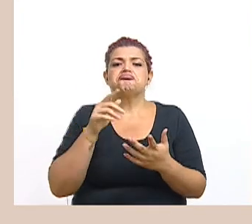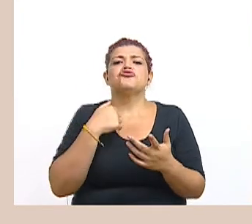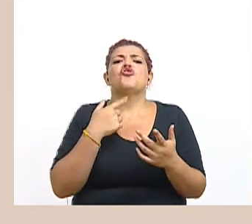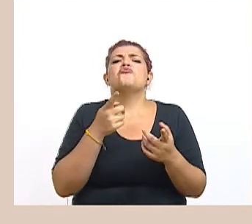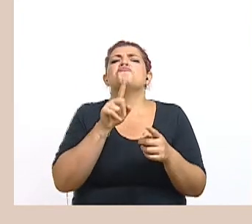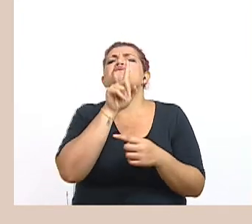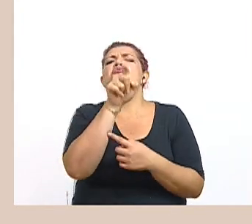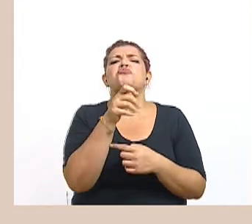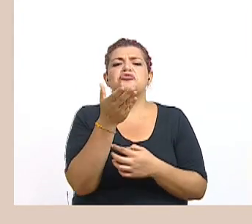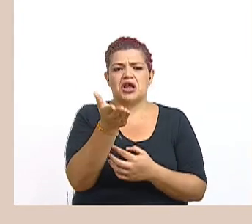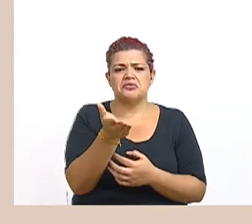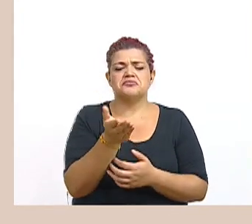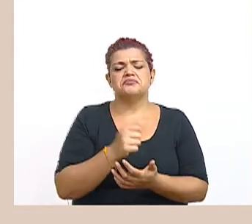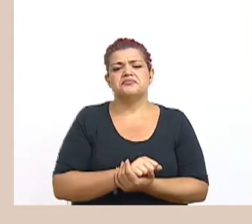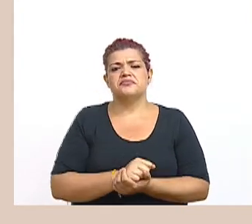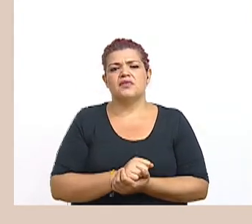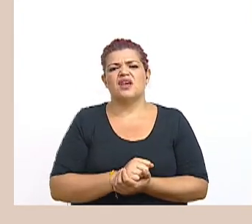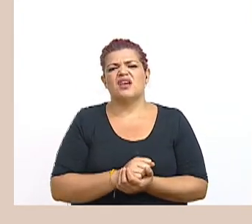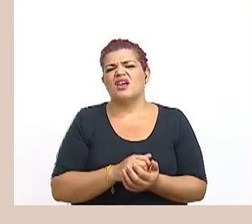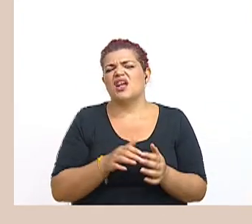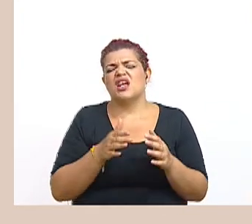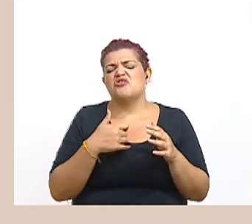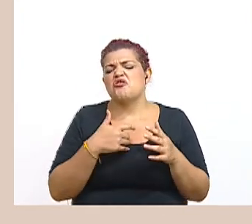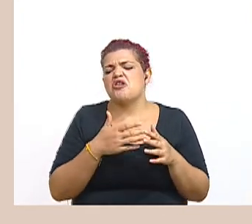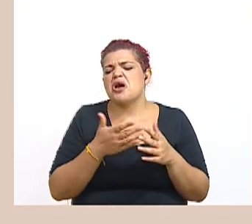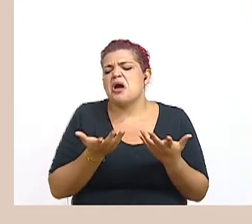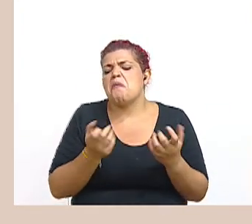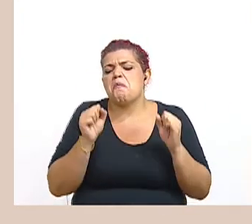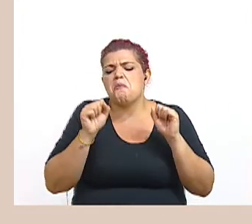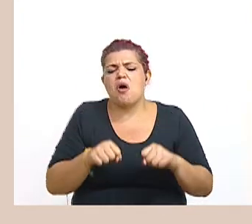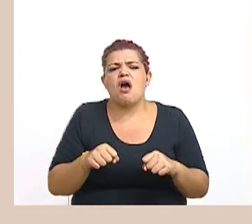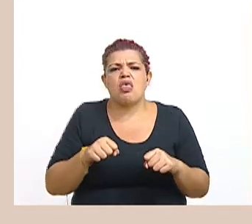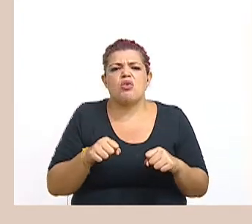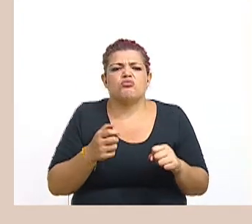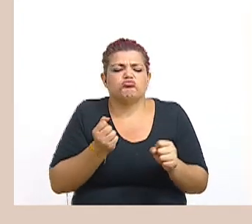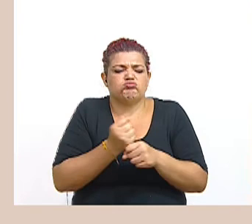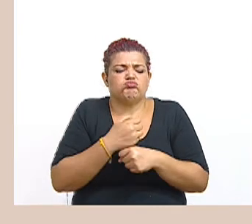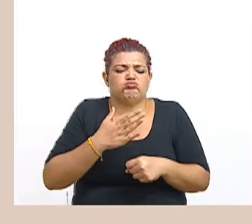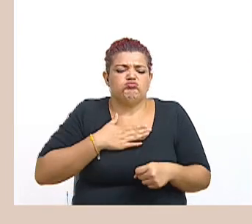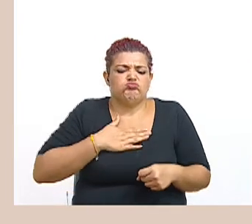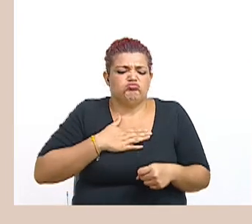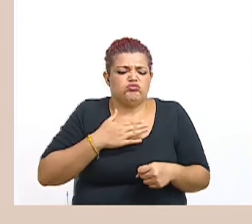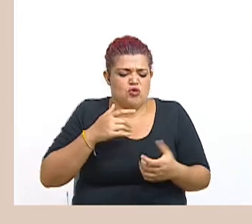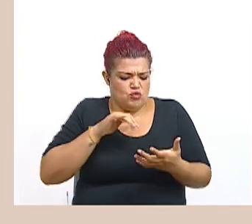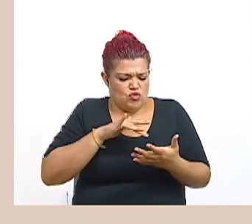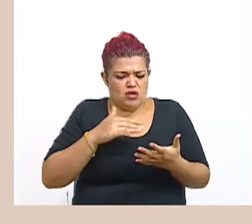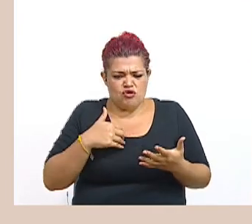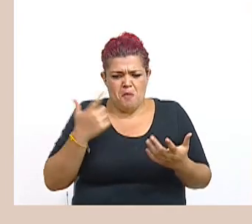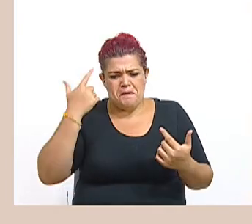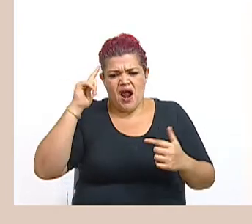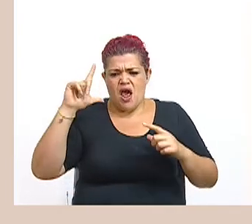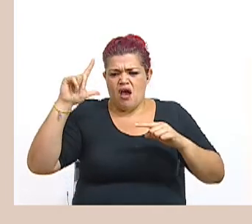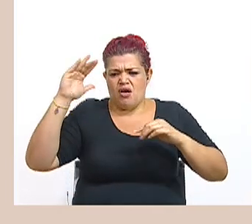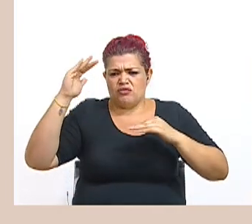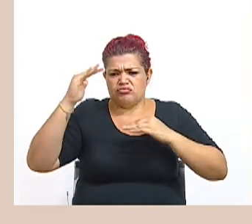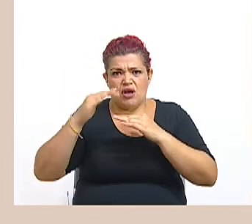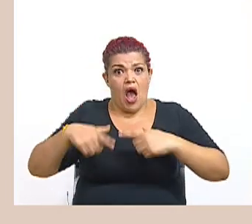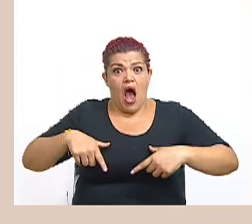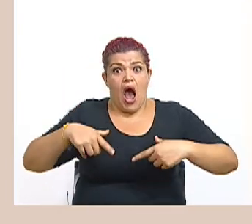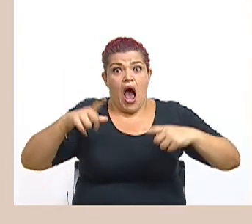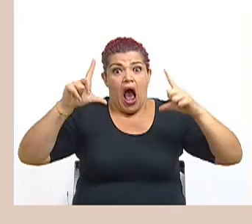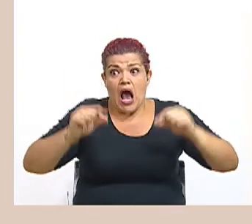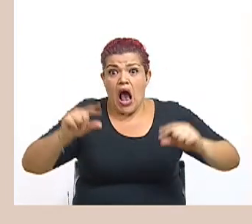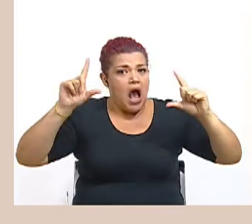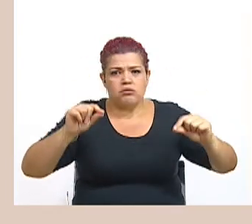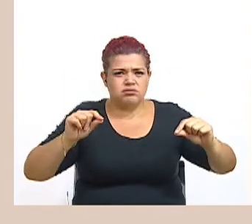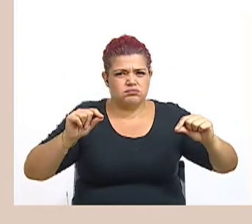la siguiente consulta. ¿Qué puedo hacer yo como estudiante para reducir la huella ecológica? Vámonos hasta